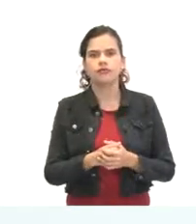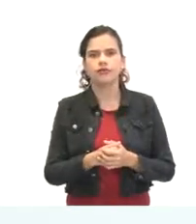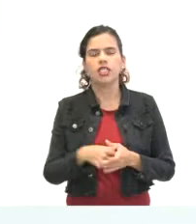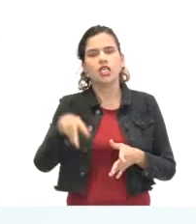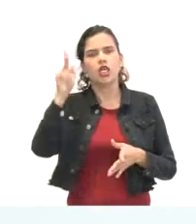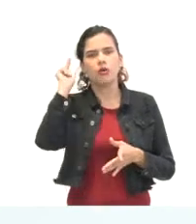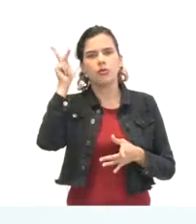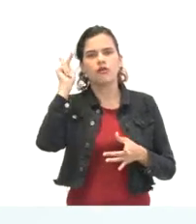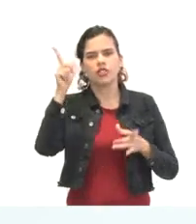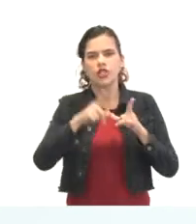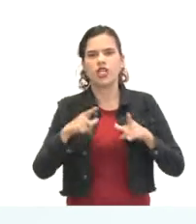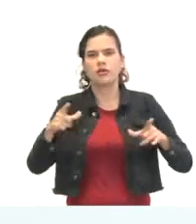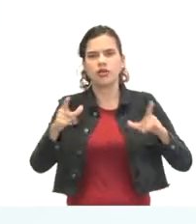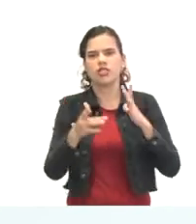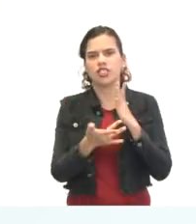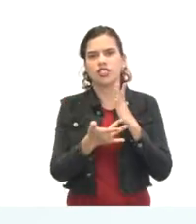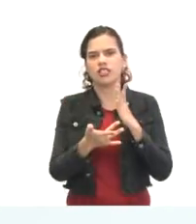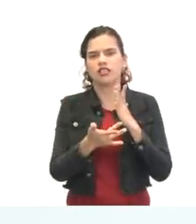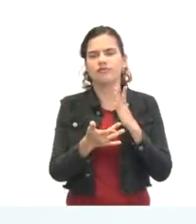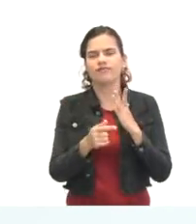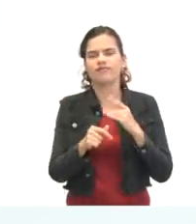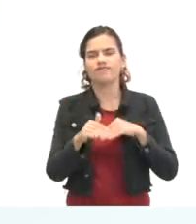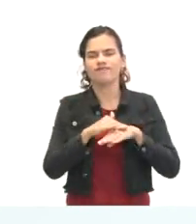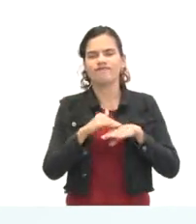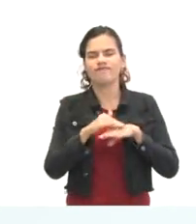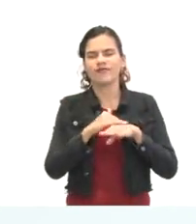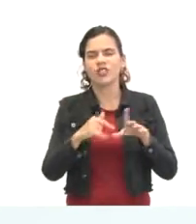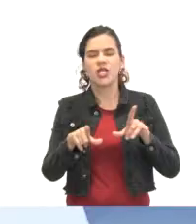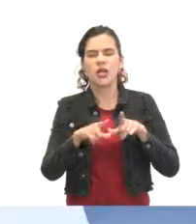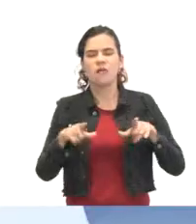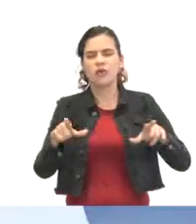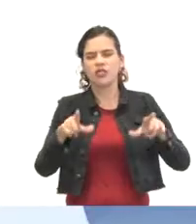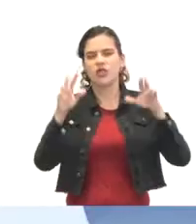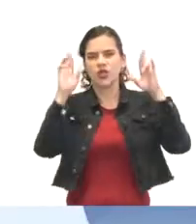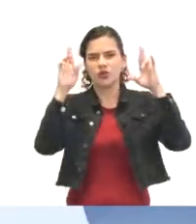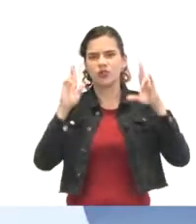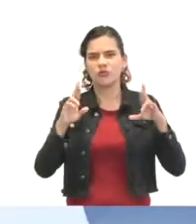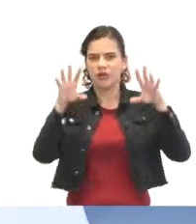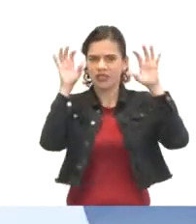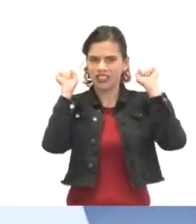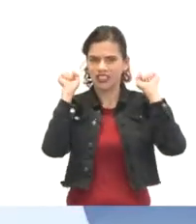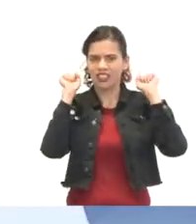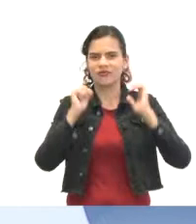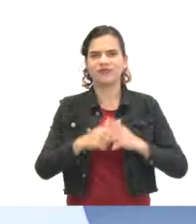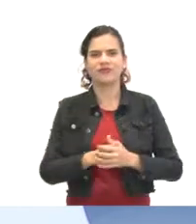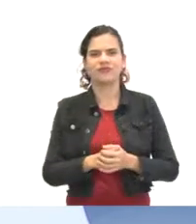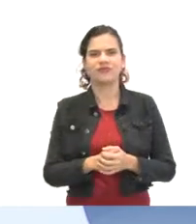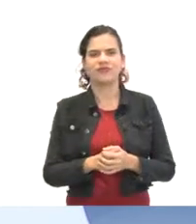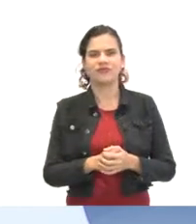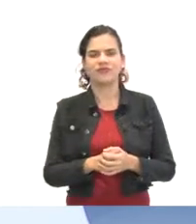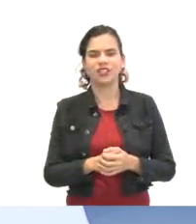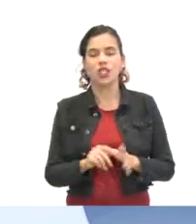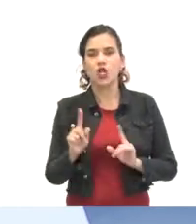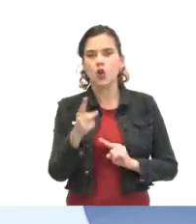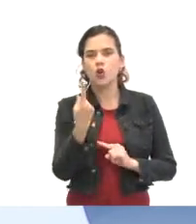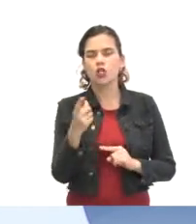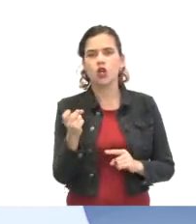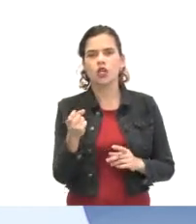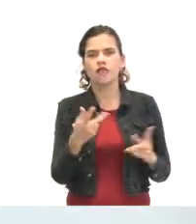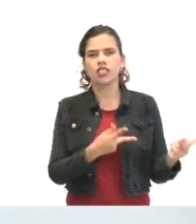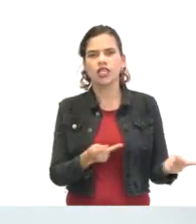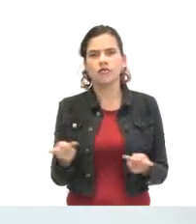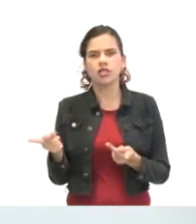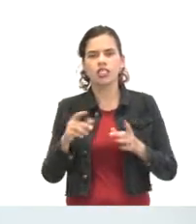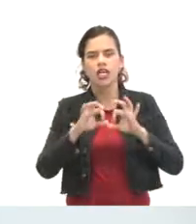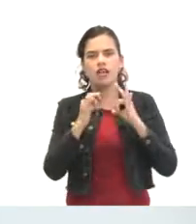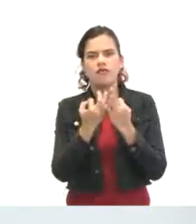los profesores de nuestro segmento Recursos para el Aprendizaje. ¿Pero qué más tenemos, Julián? Bueno, Guillermo, lo único que nos falta es